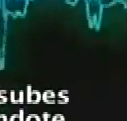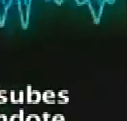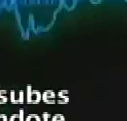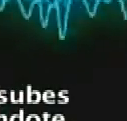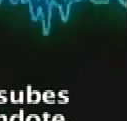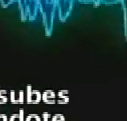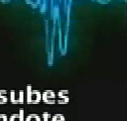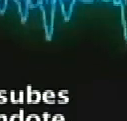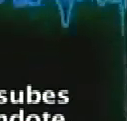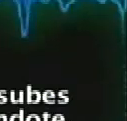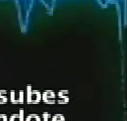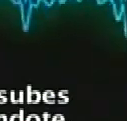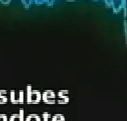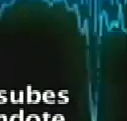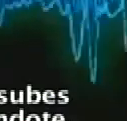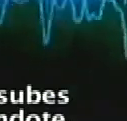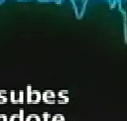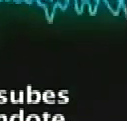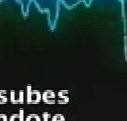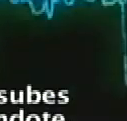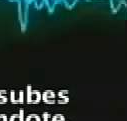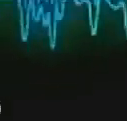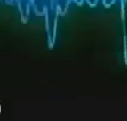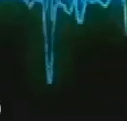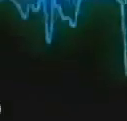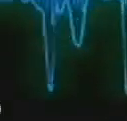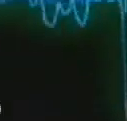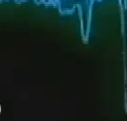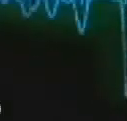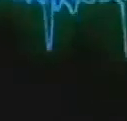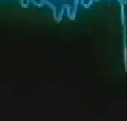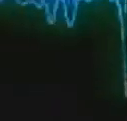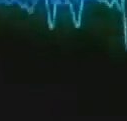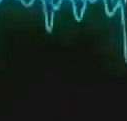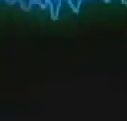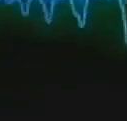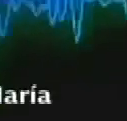subes al piso 10, allá está el equipo esperándote. Copiado.